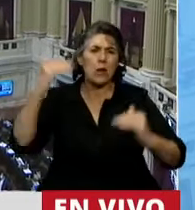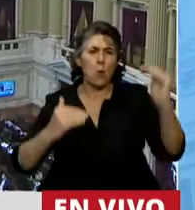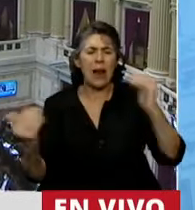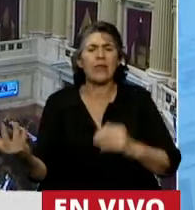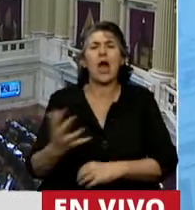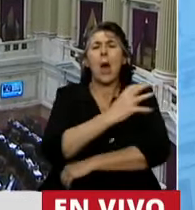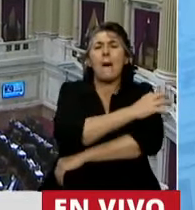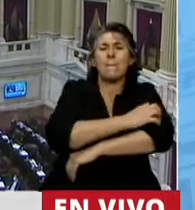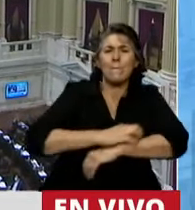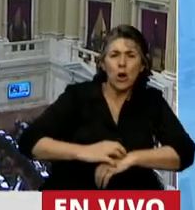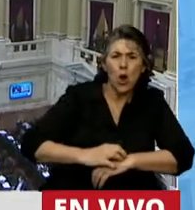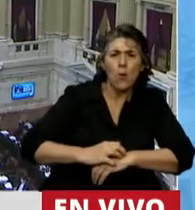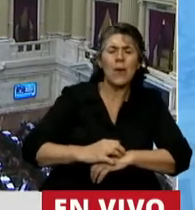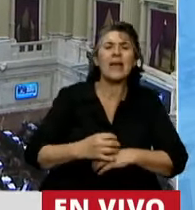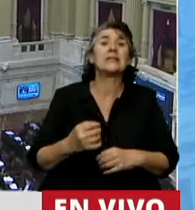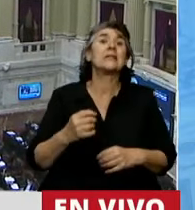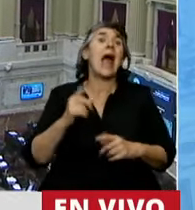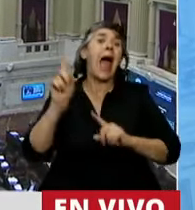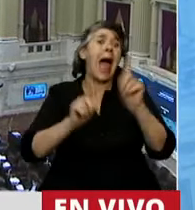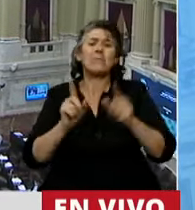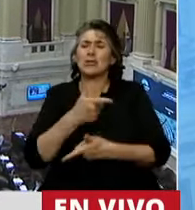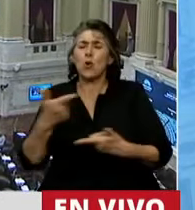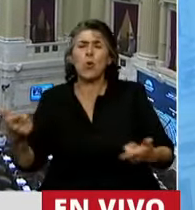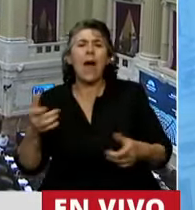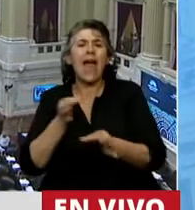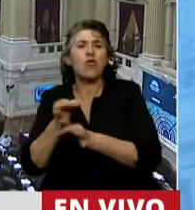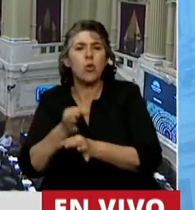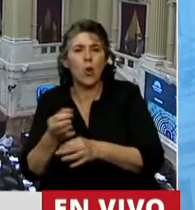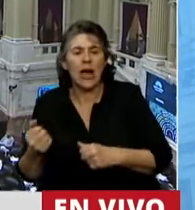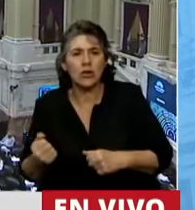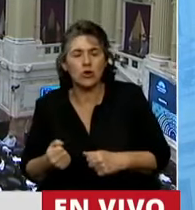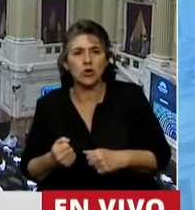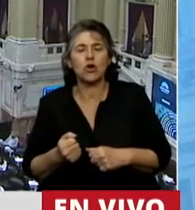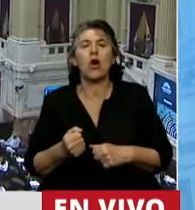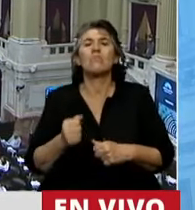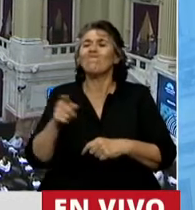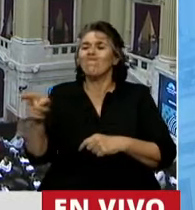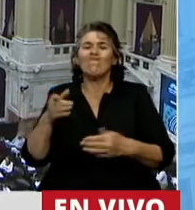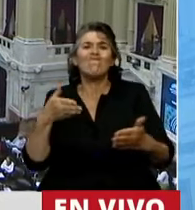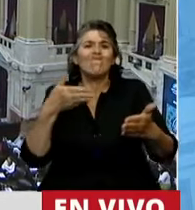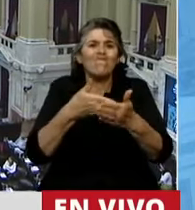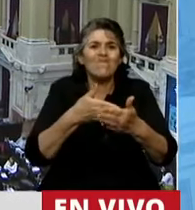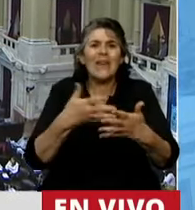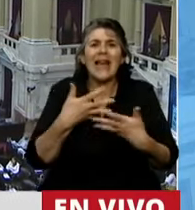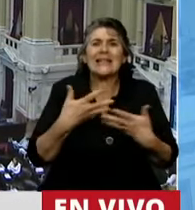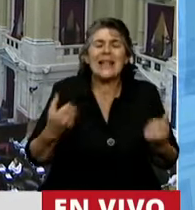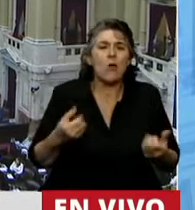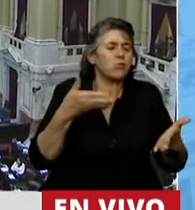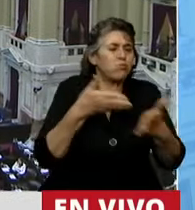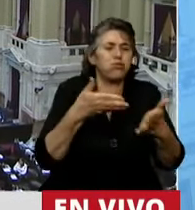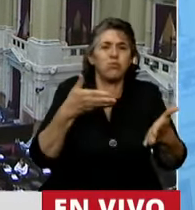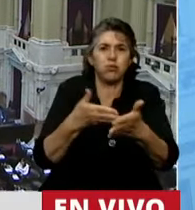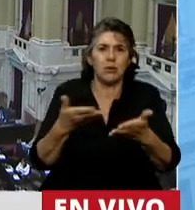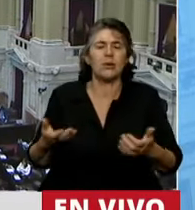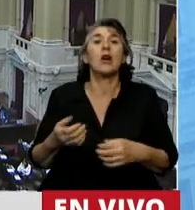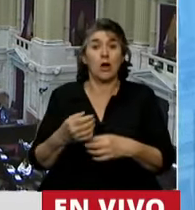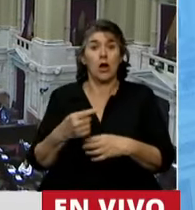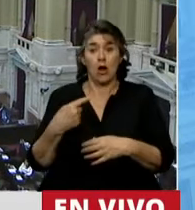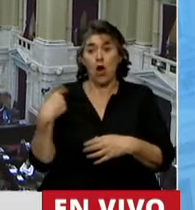un contexto de muchas veces de falta de educación, de falta de acceso a la salud, diputado, que nos tenemos que hacer cargo para